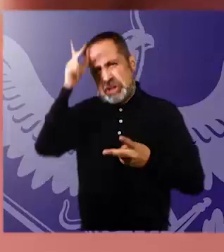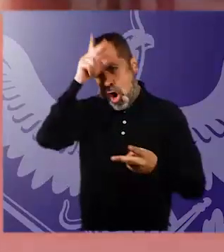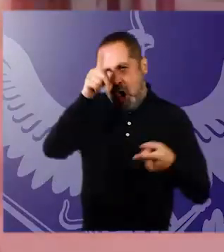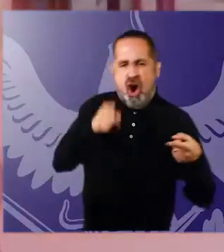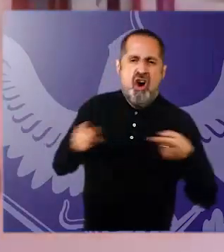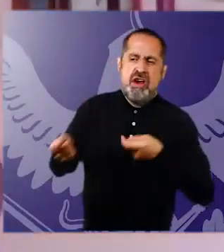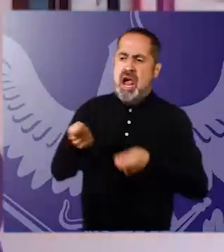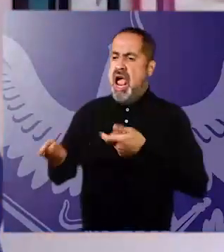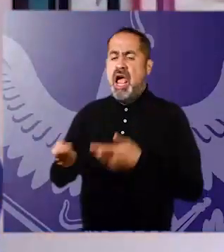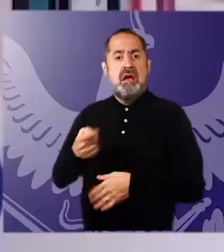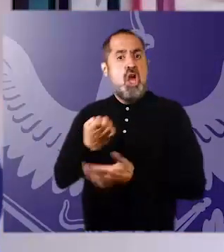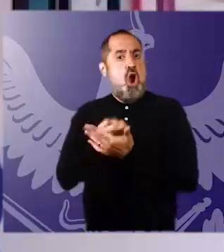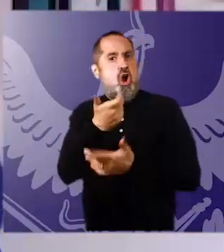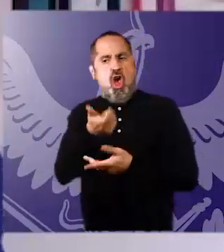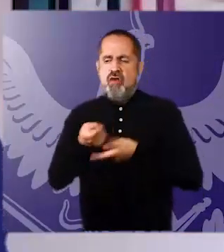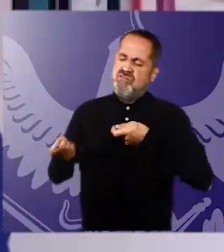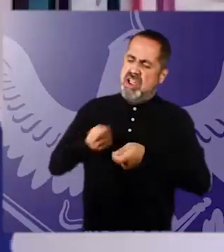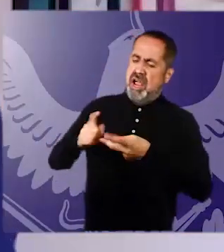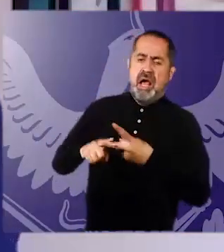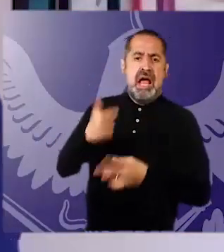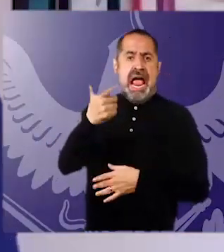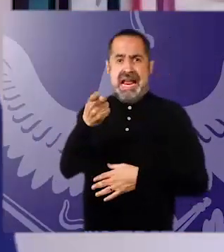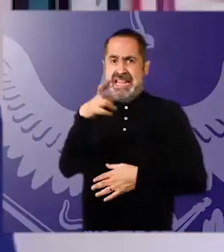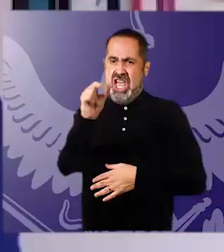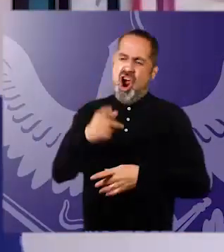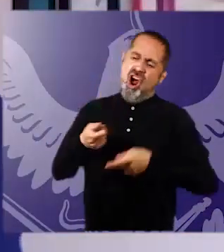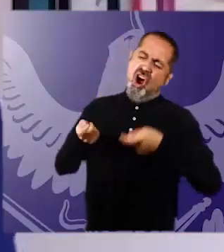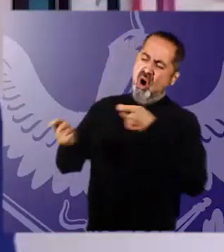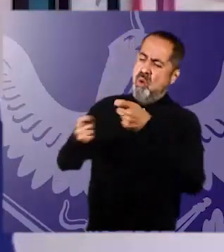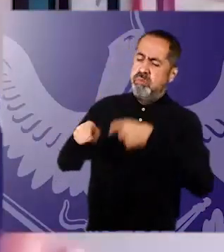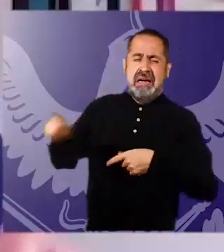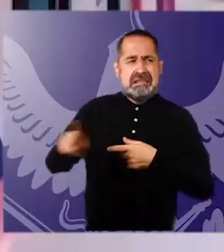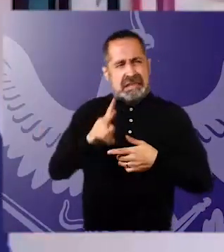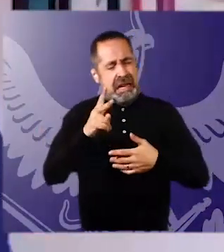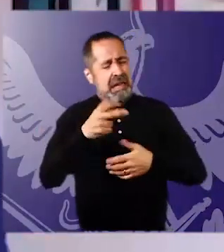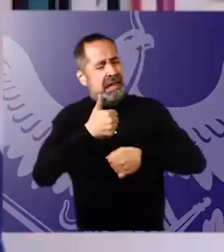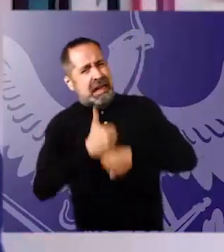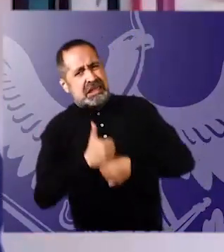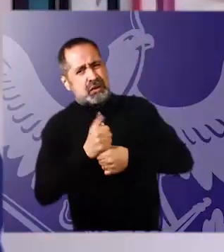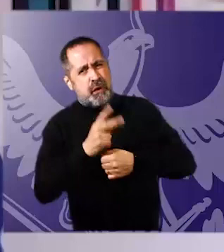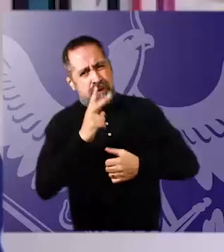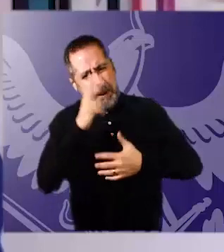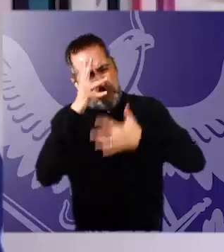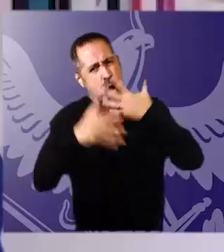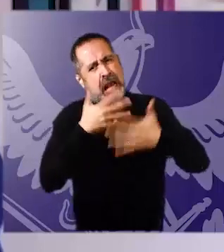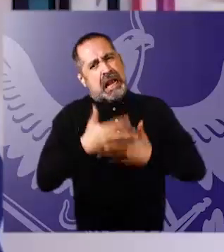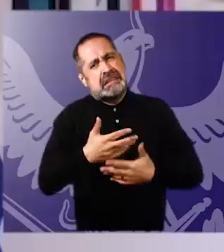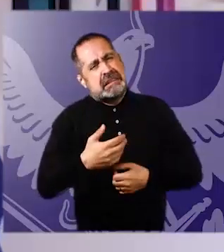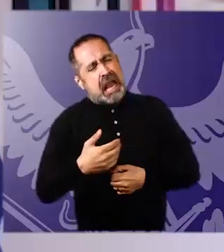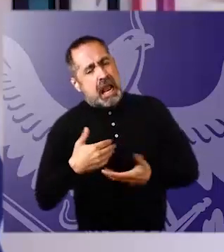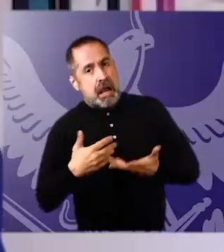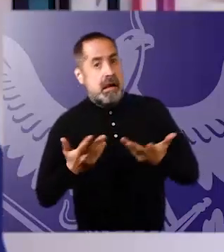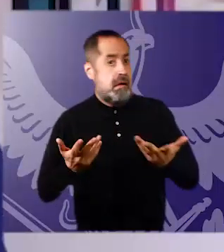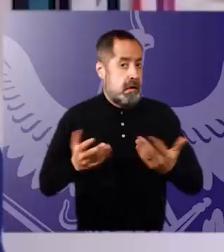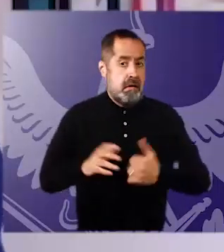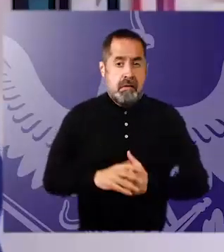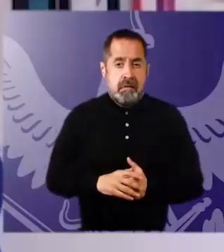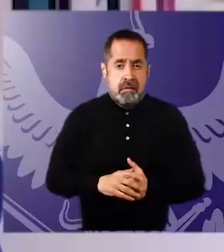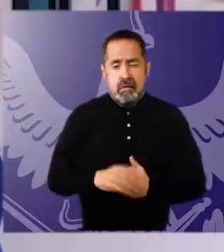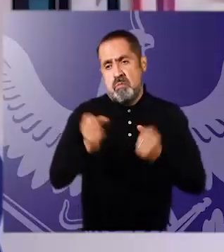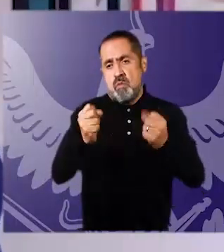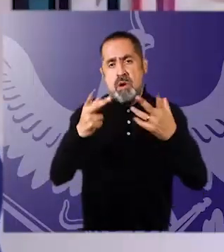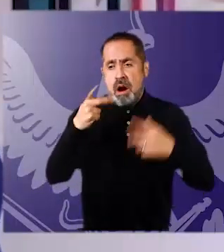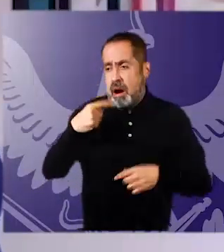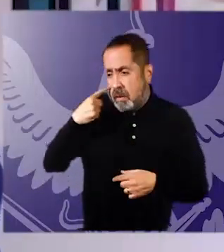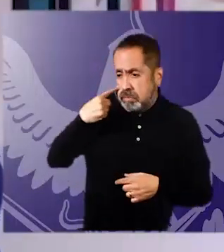física, psicológica, económica, de género. Es importante notar, además, que